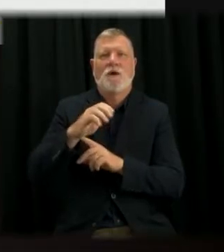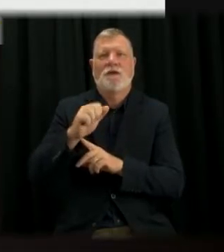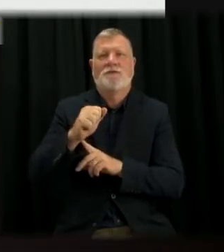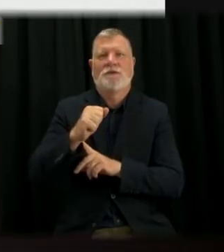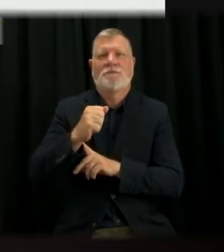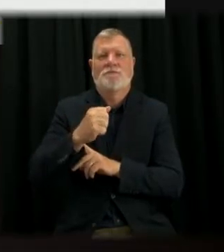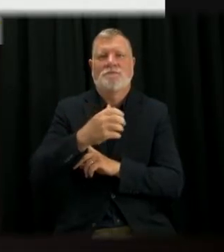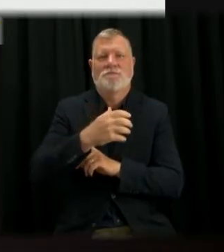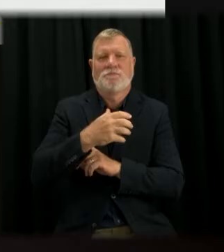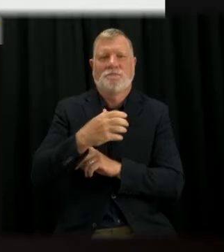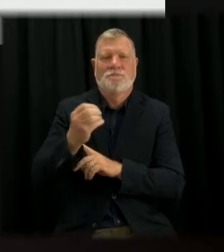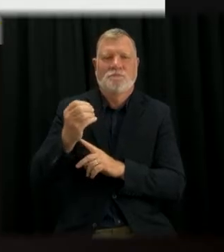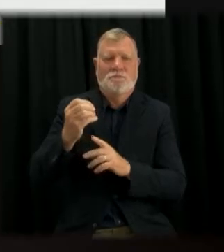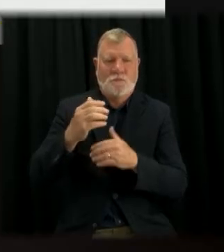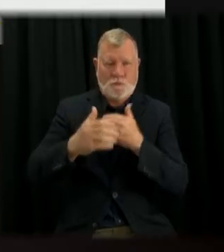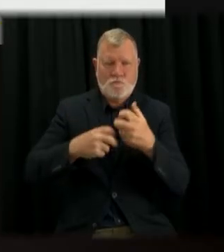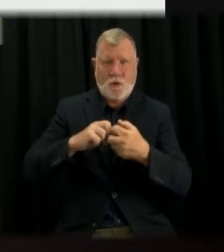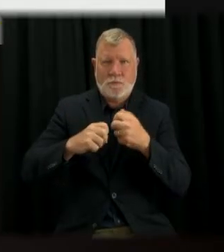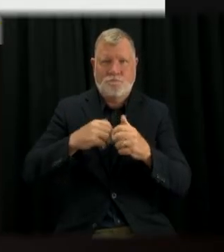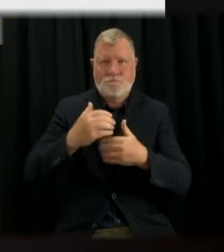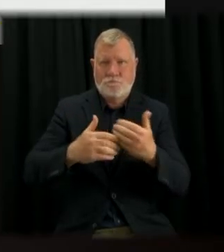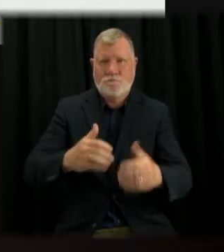asesores externos.